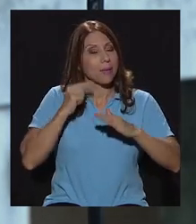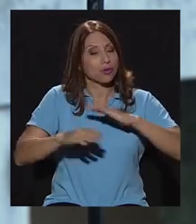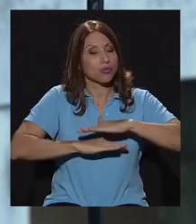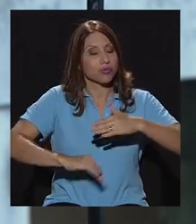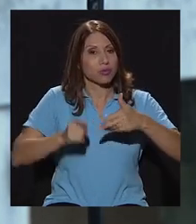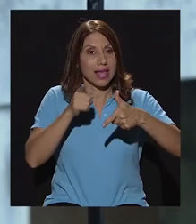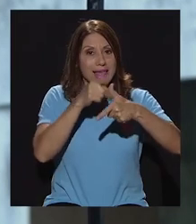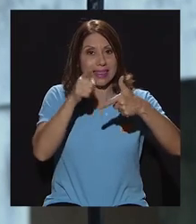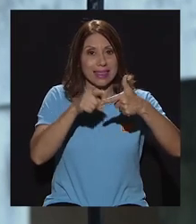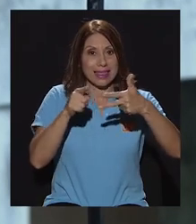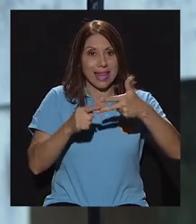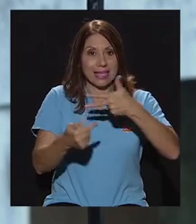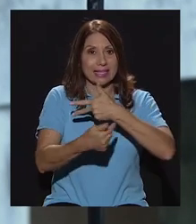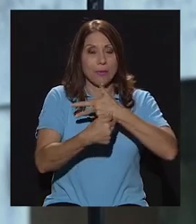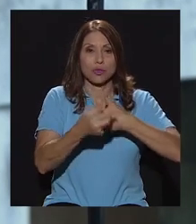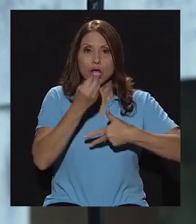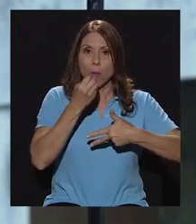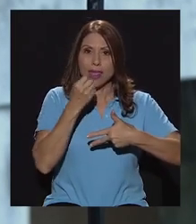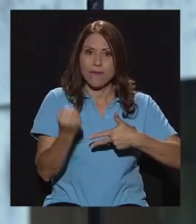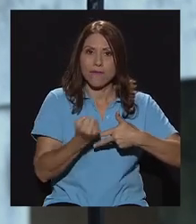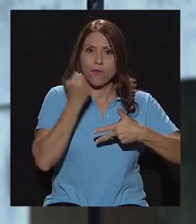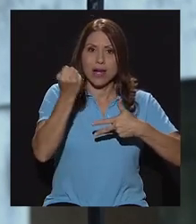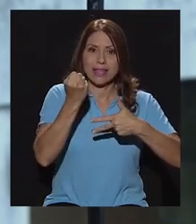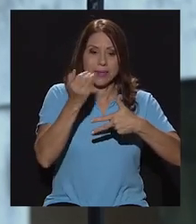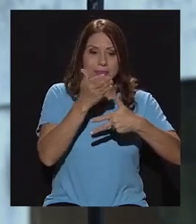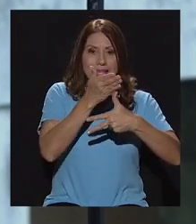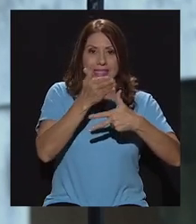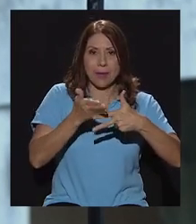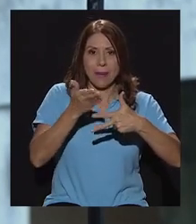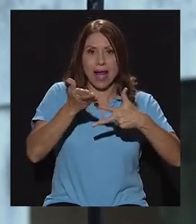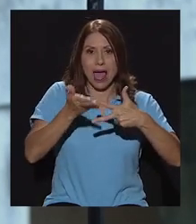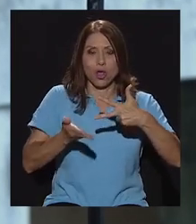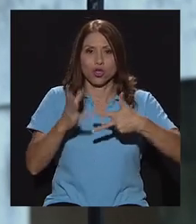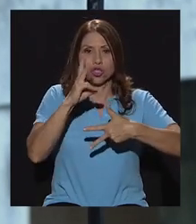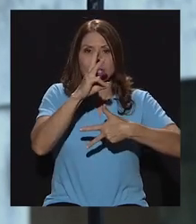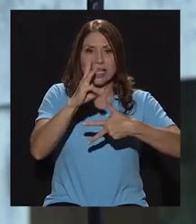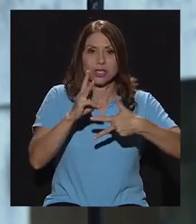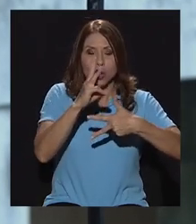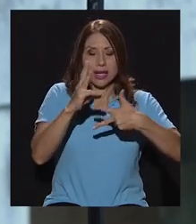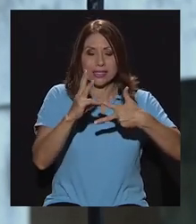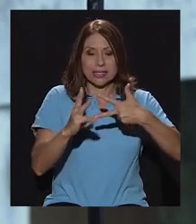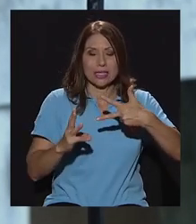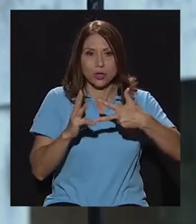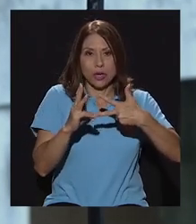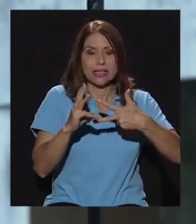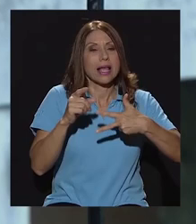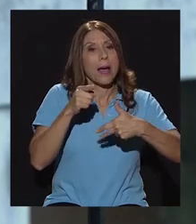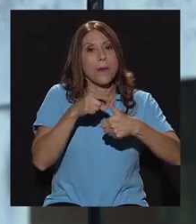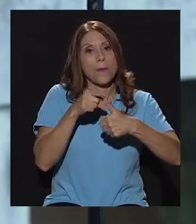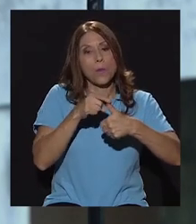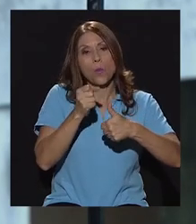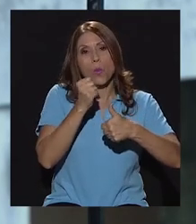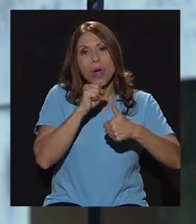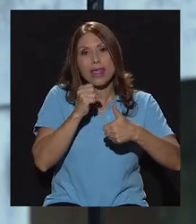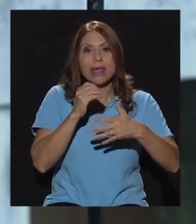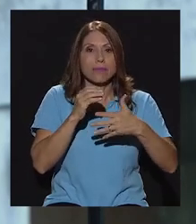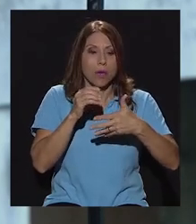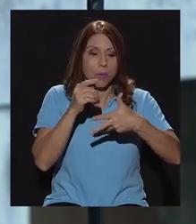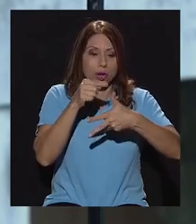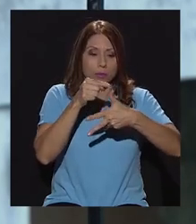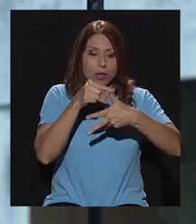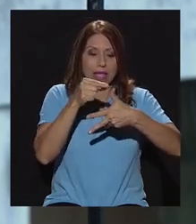separados por 6 horas, para poder estabilizar los niveles de azúcar en la sangre, podría realizar meriendas en